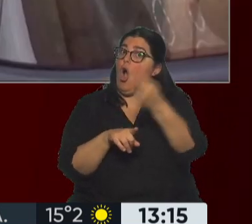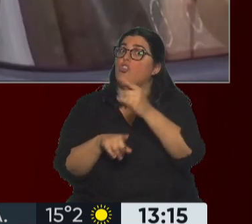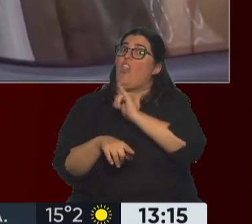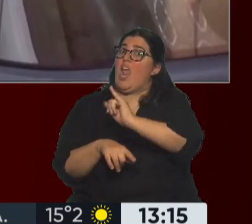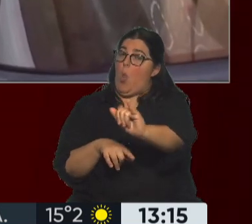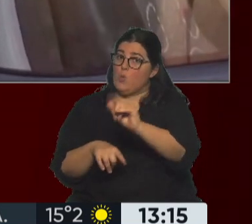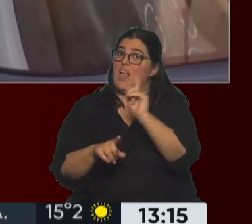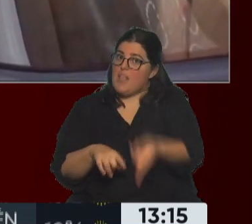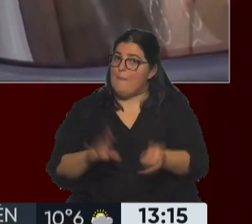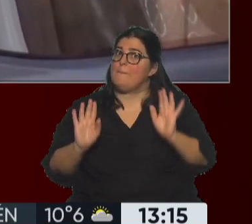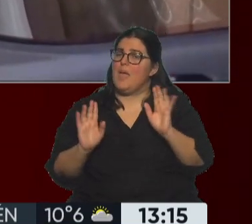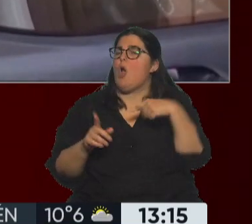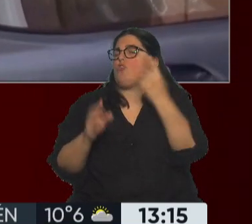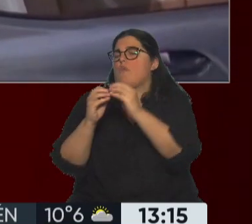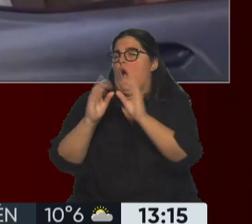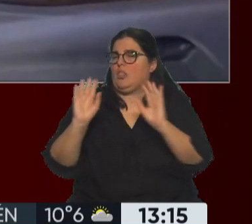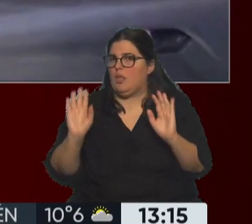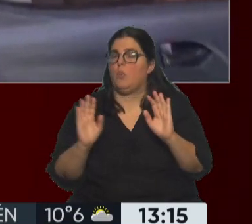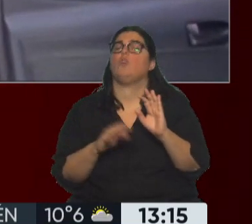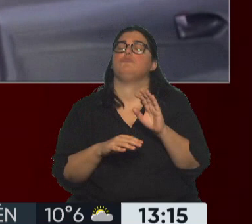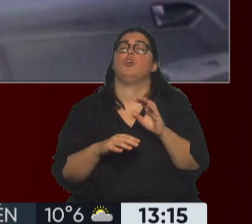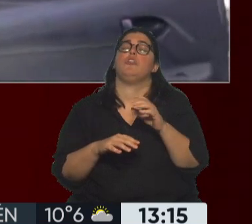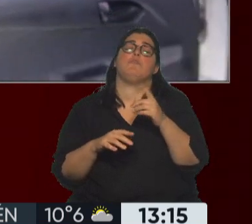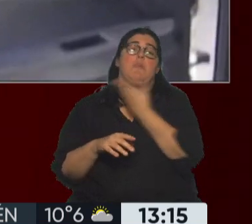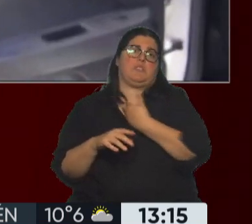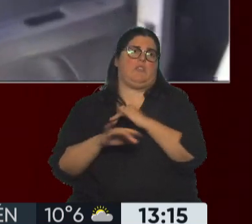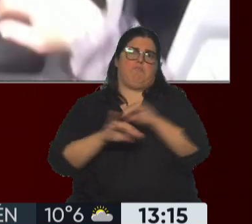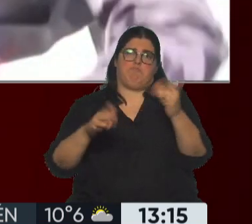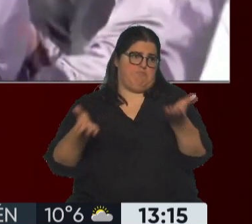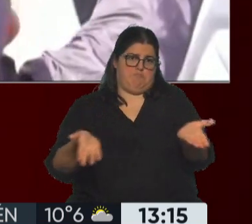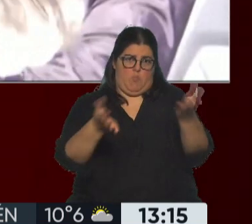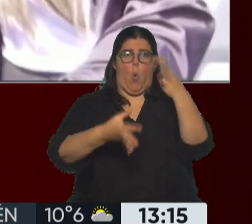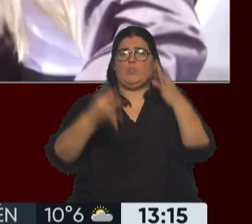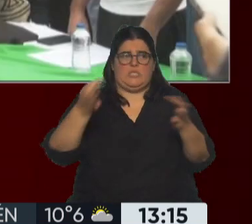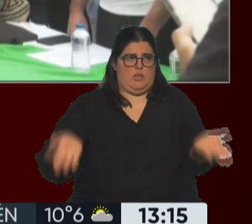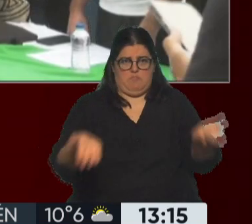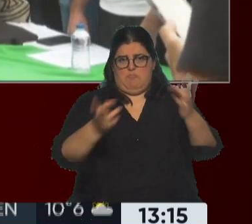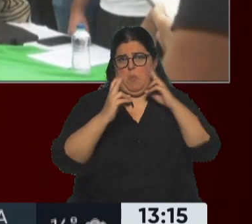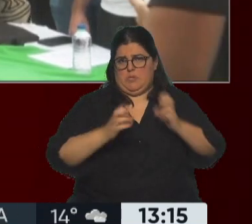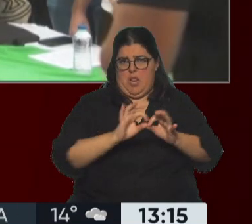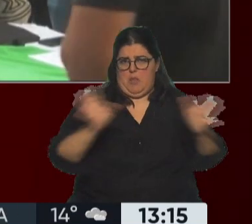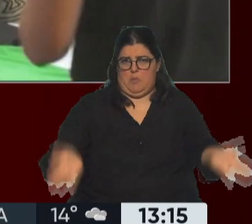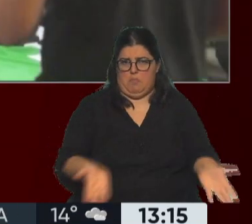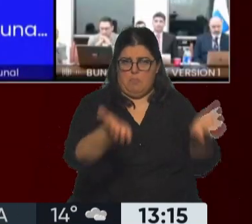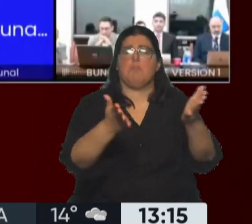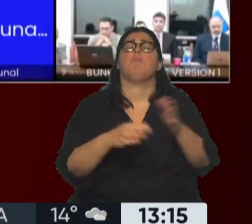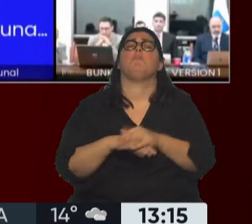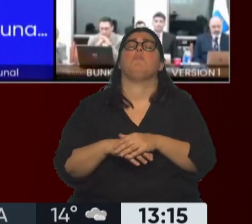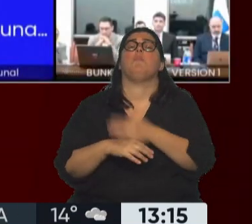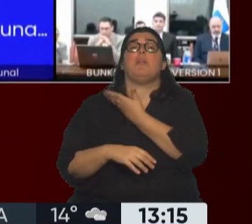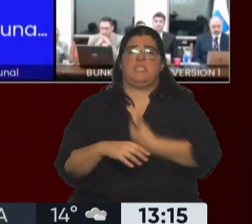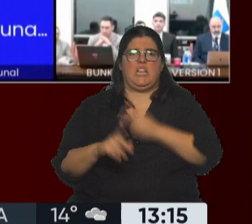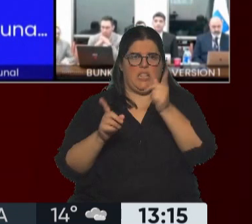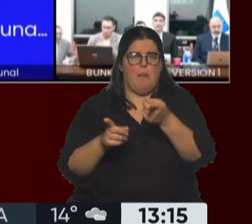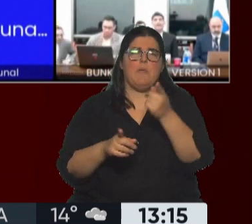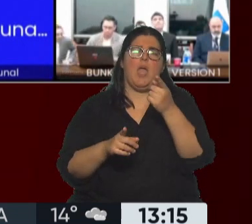motivos y otras razones, y que por otra parte recordó en cierta medida a Petro también cómo